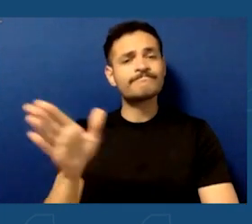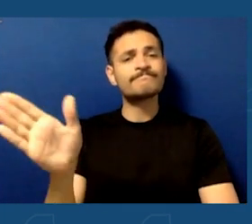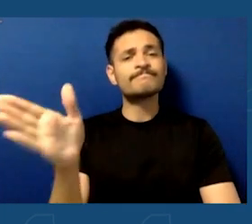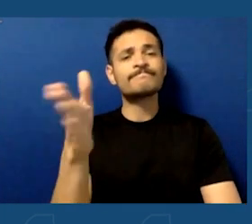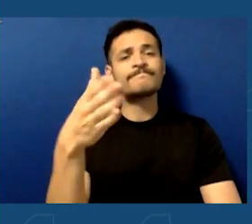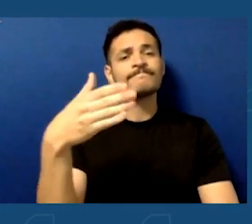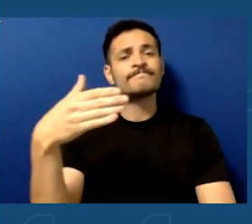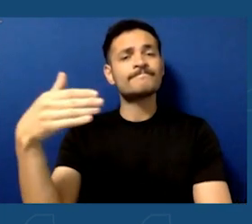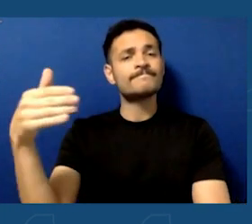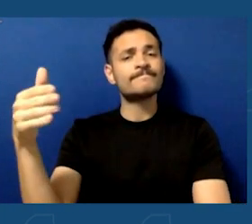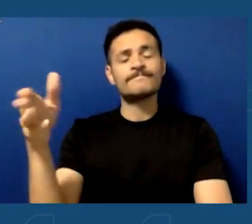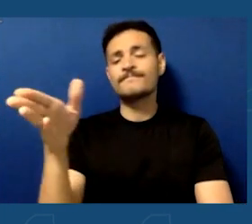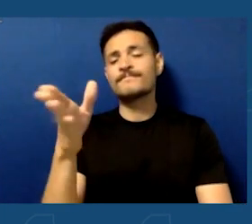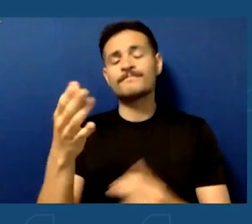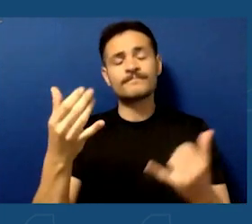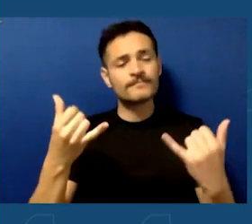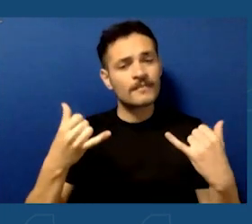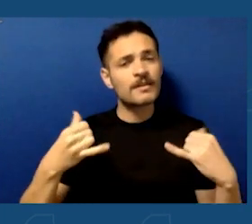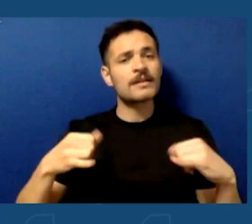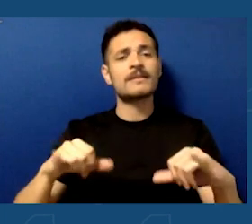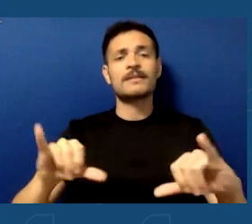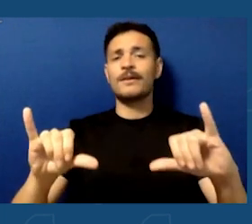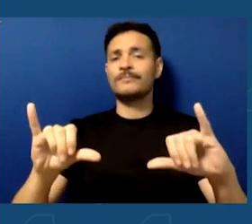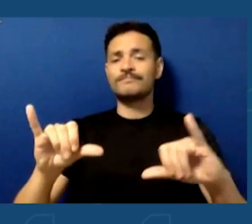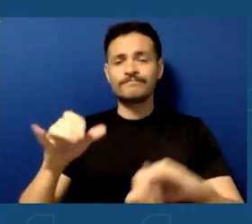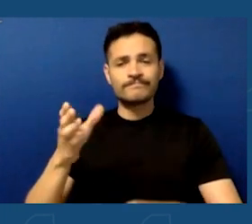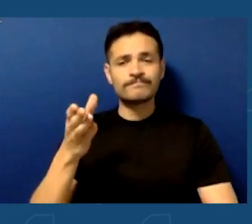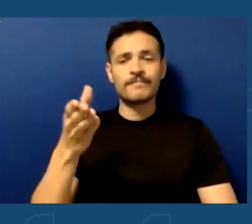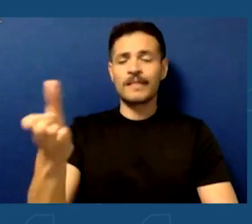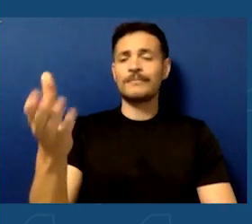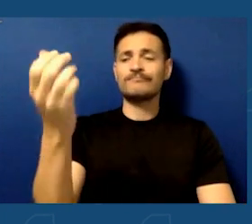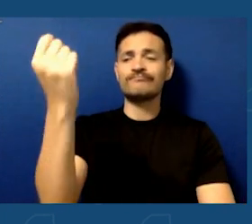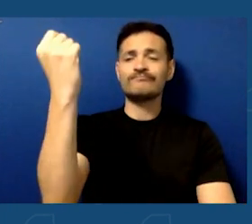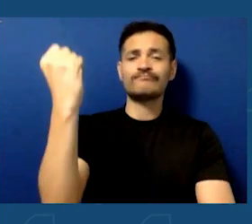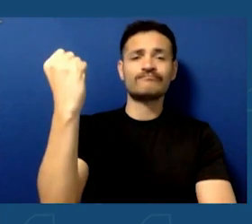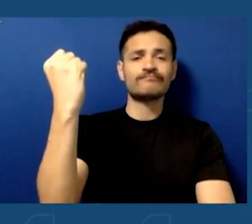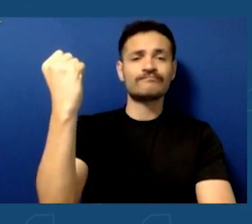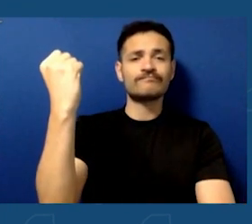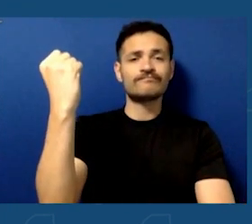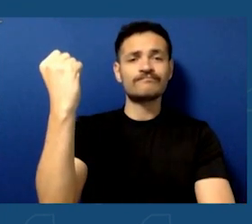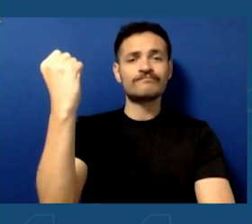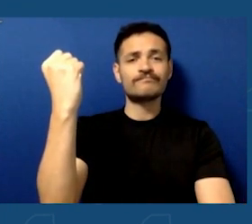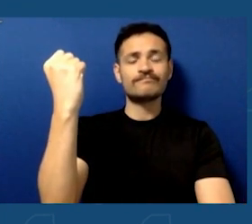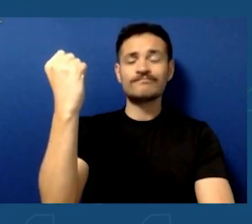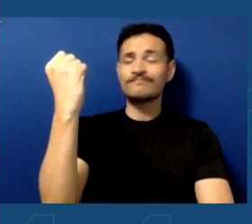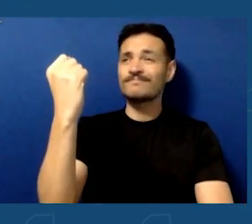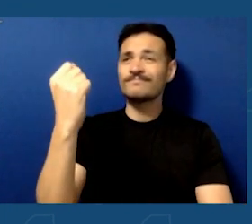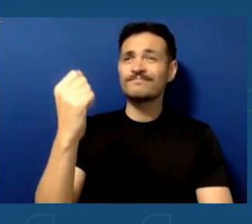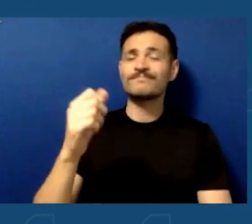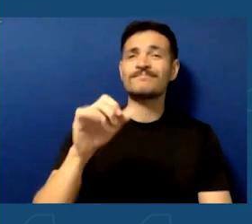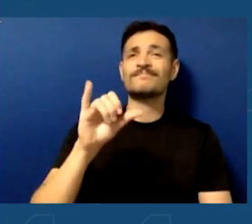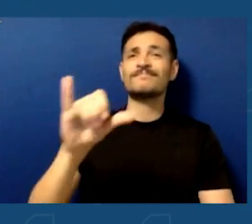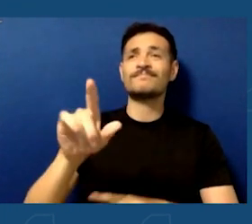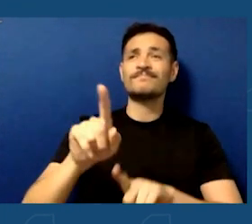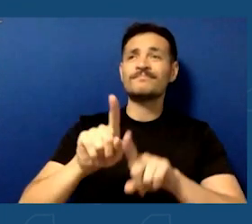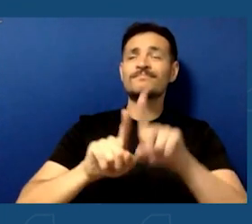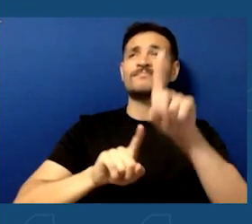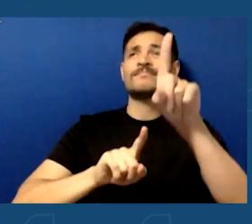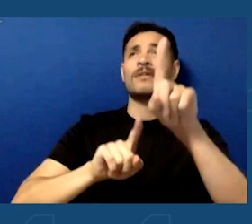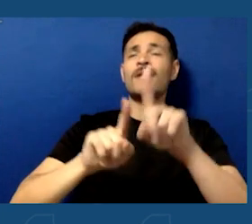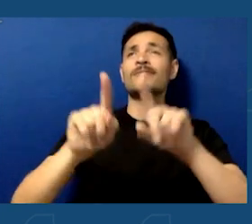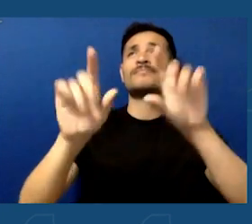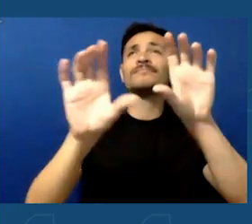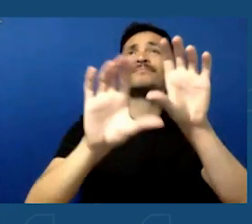flag was still there. Oh, say, does that